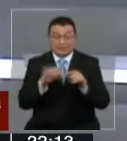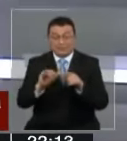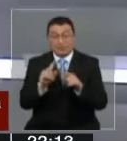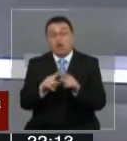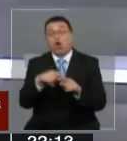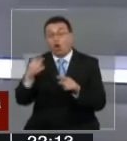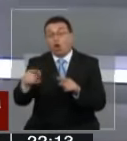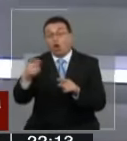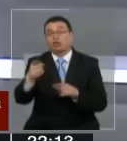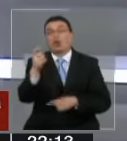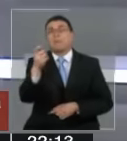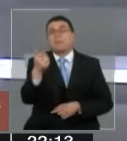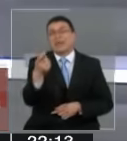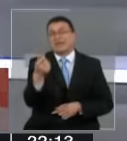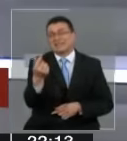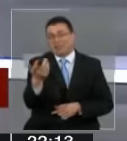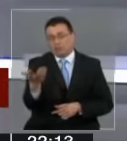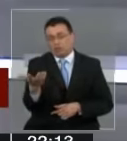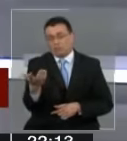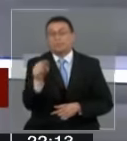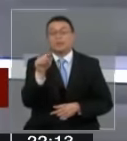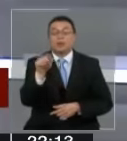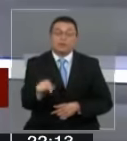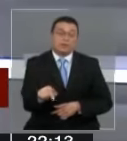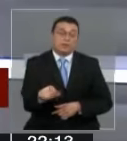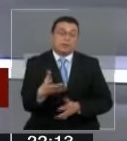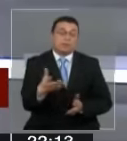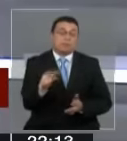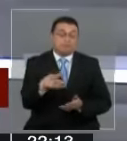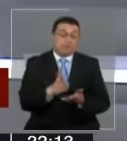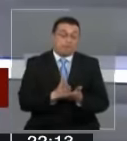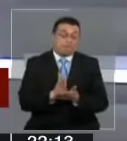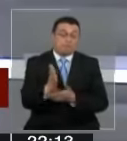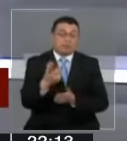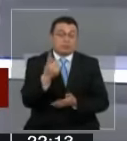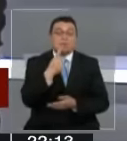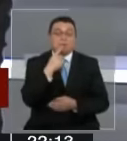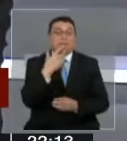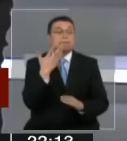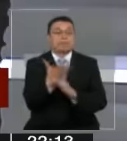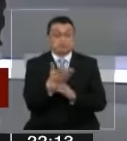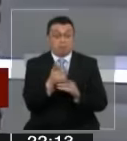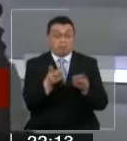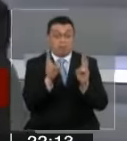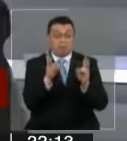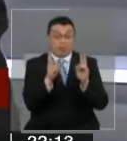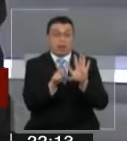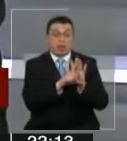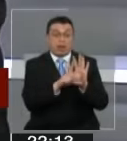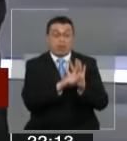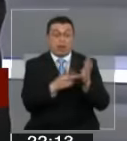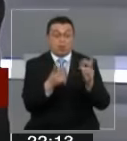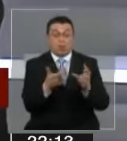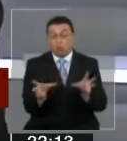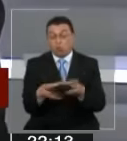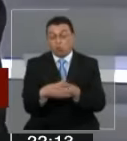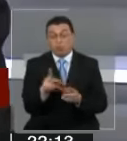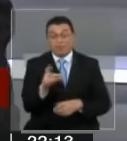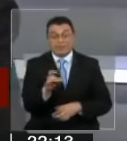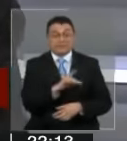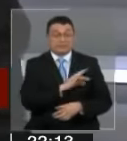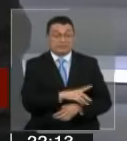conflictos de esta naturaleza, y que es que parte como una petición bastante legítima, ¿no es cierto?, que alguien, un grupo de